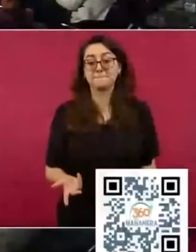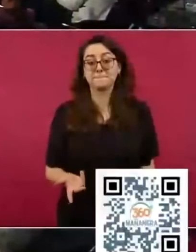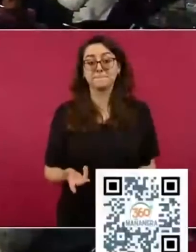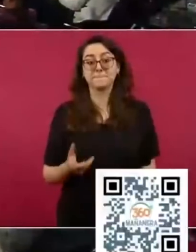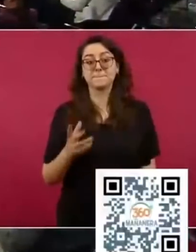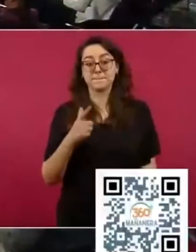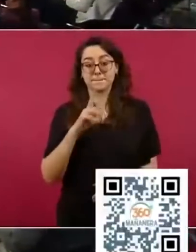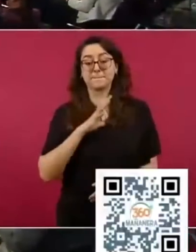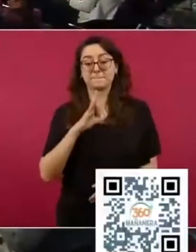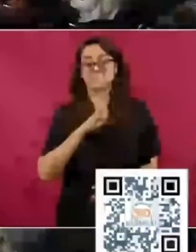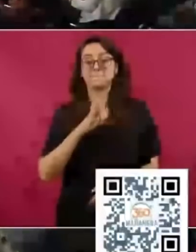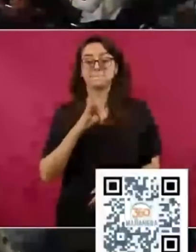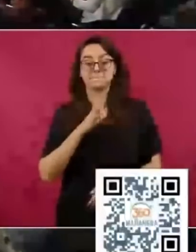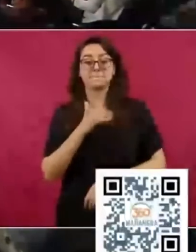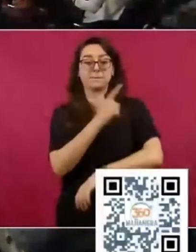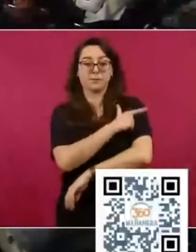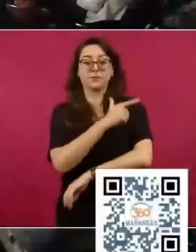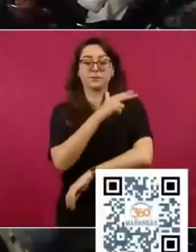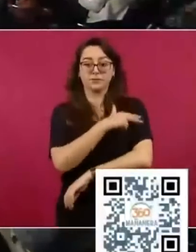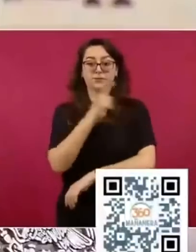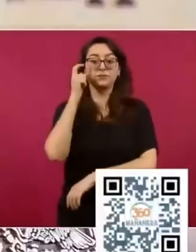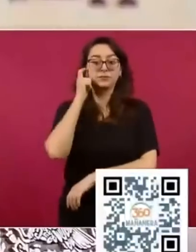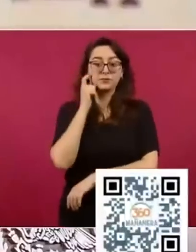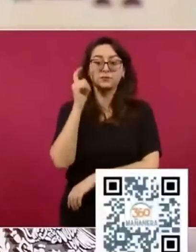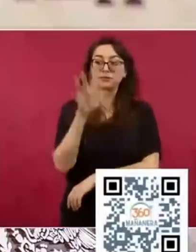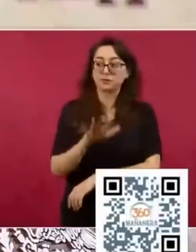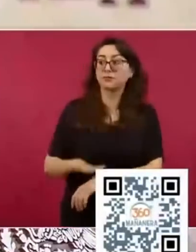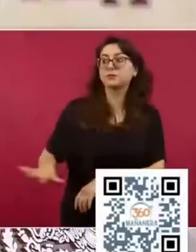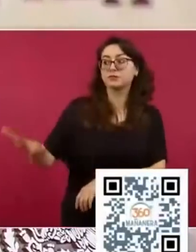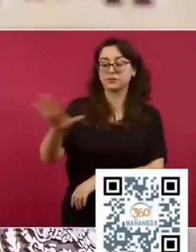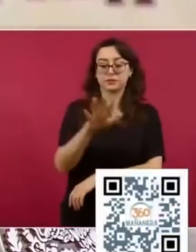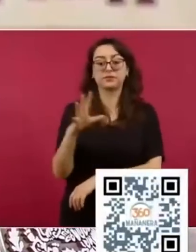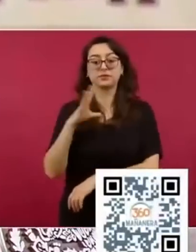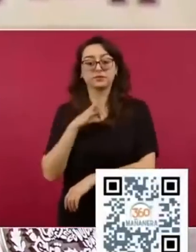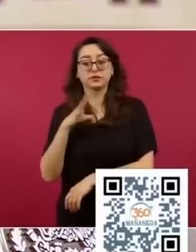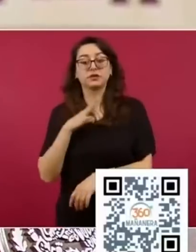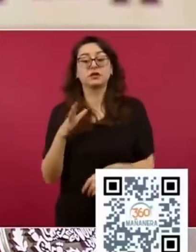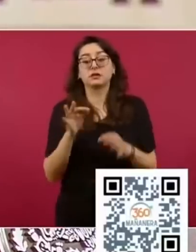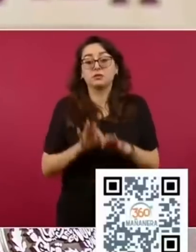Municipal está muy expuesta sí